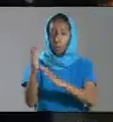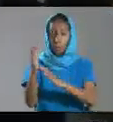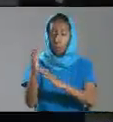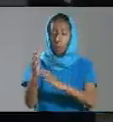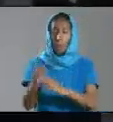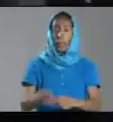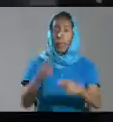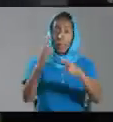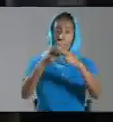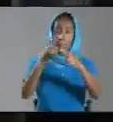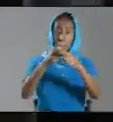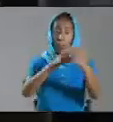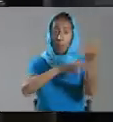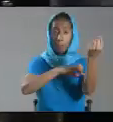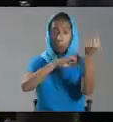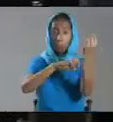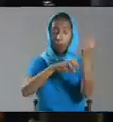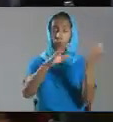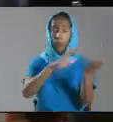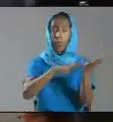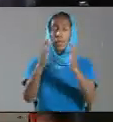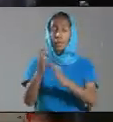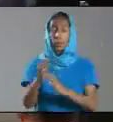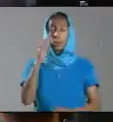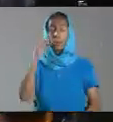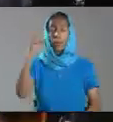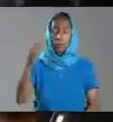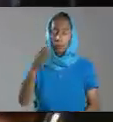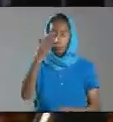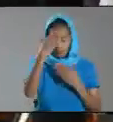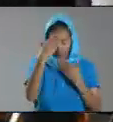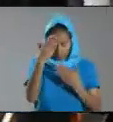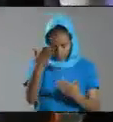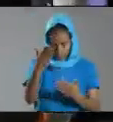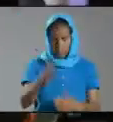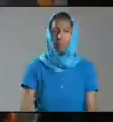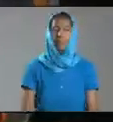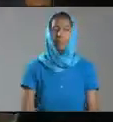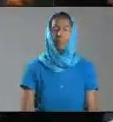En el nombre poderoso de Jesús, Señor, gracias.